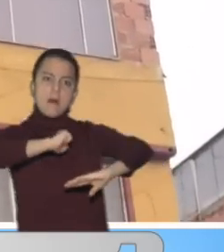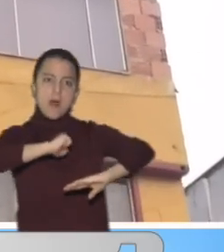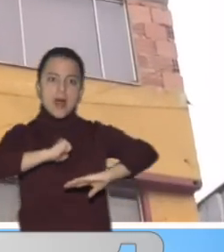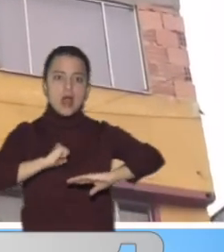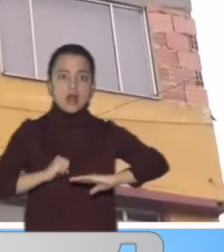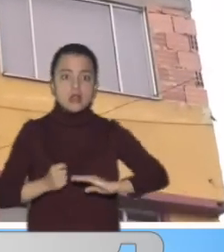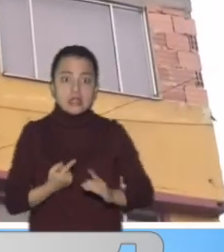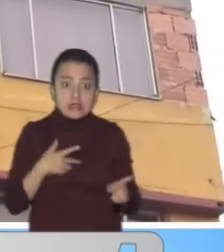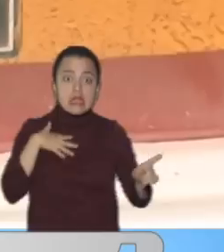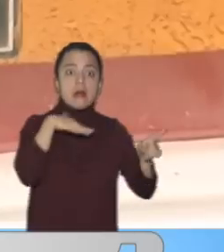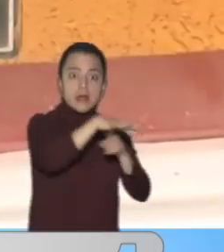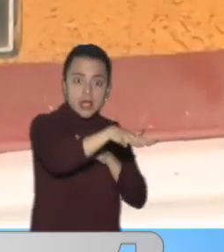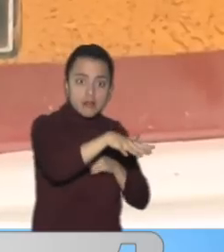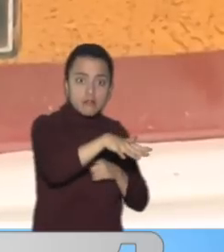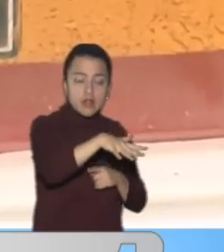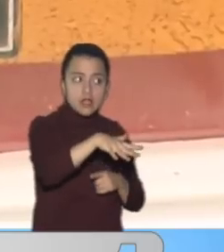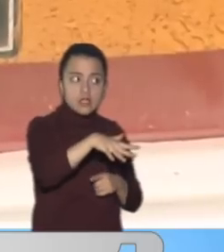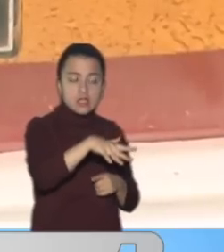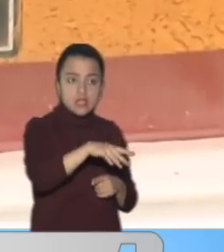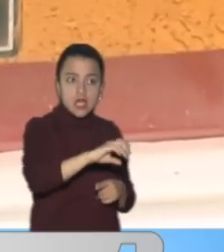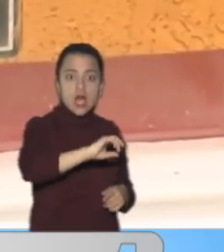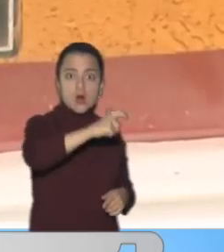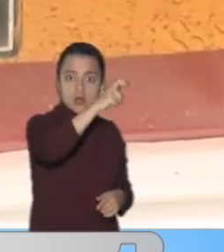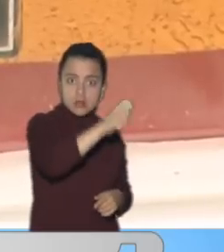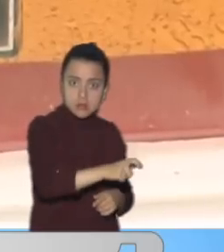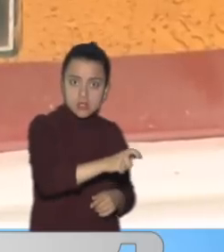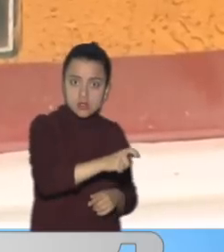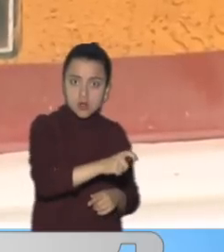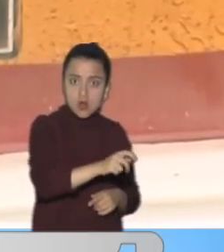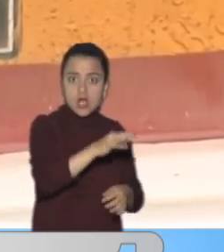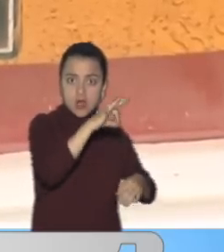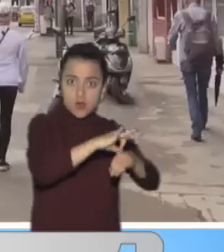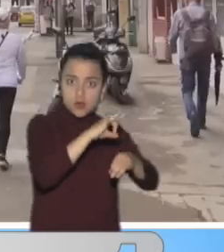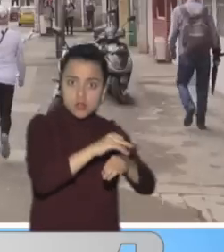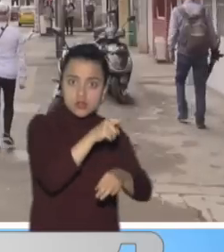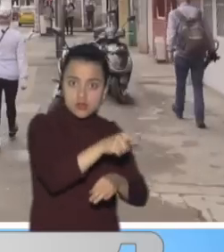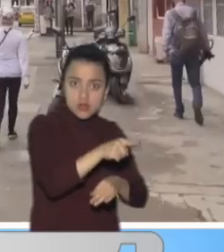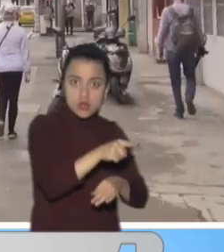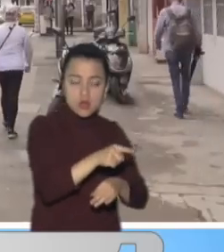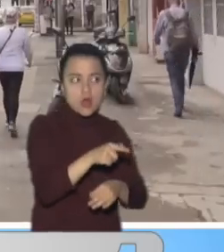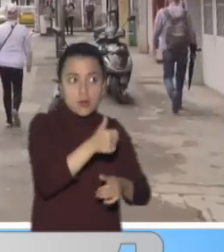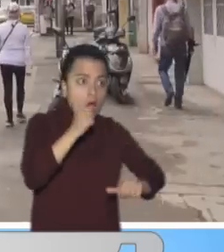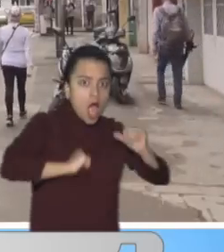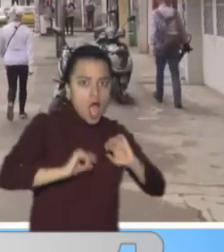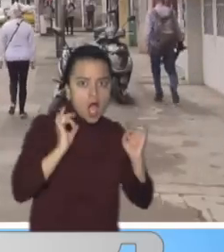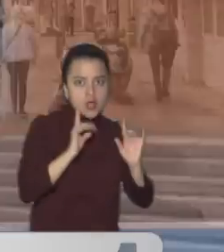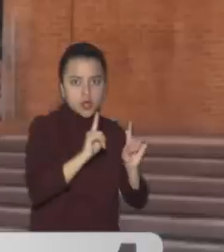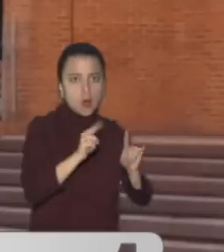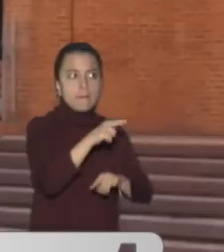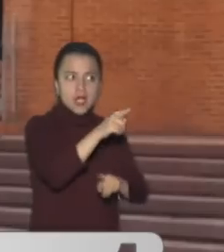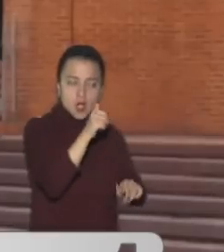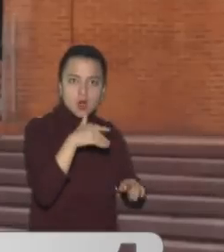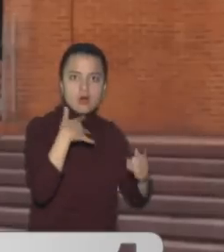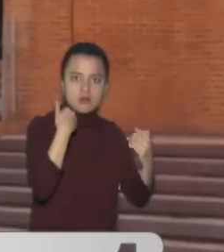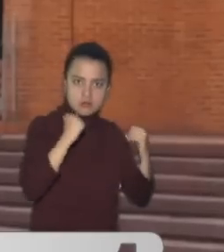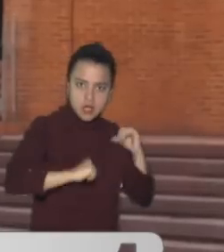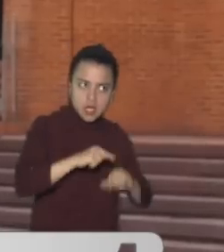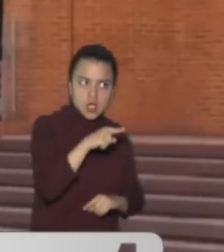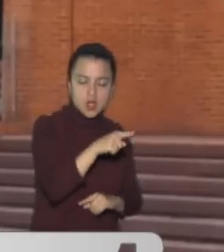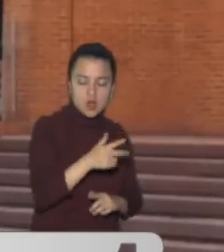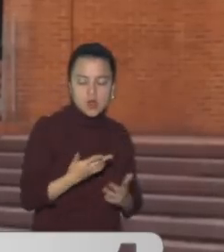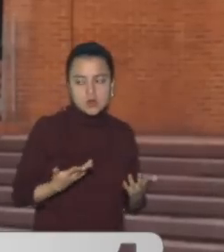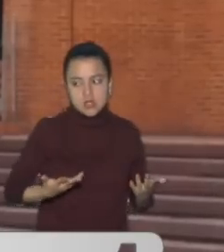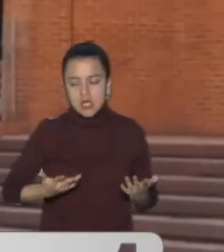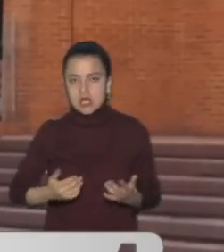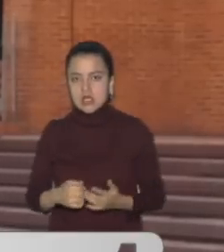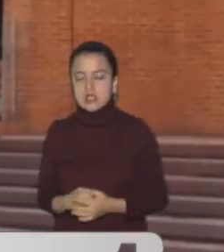encontraba internado. Inmediatamente se procede a hacer la captura. Esta persona afortunadamente no tiene unas lesiones graves.